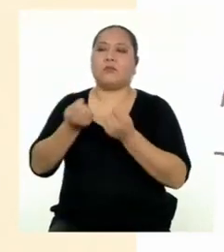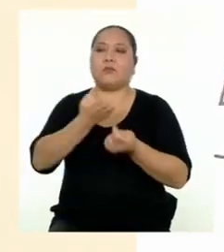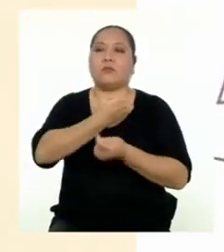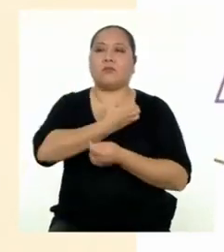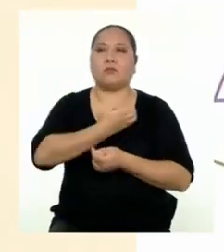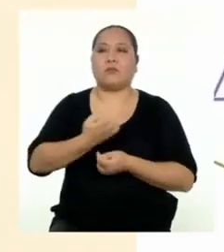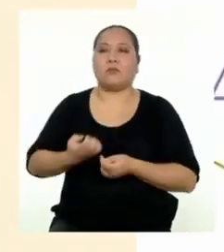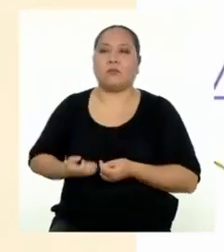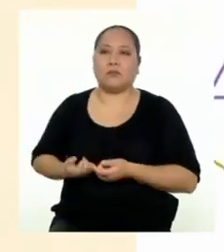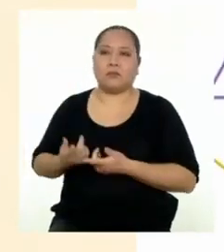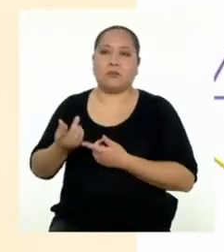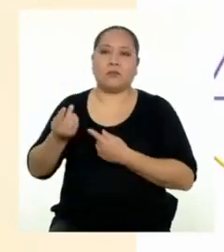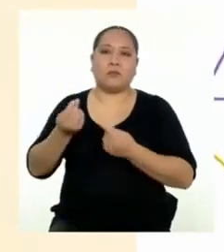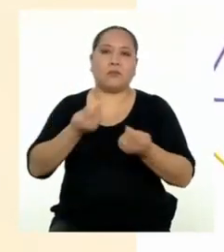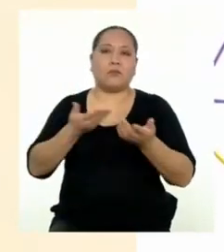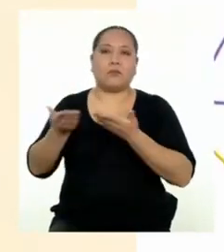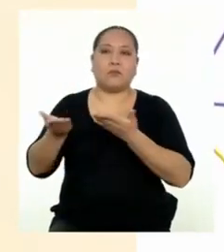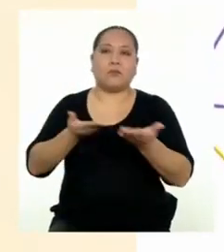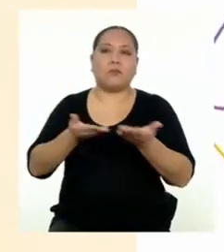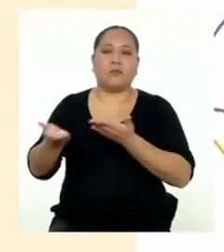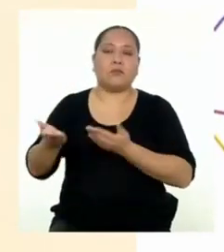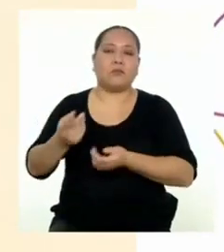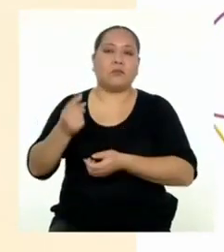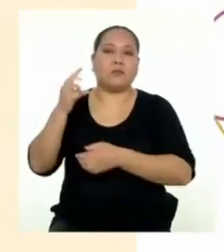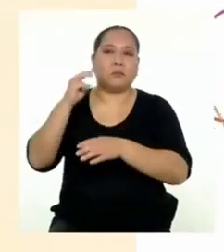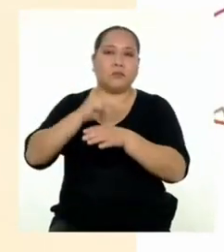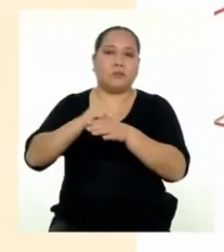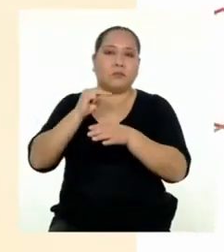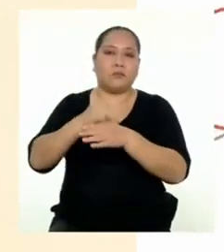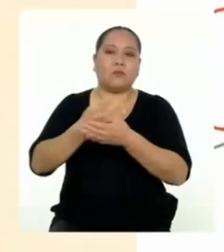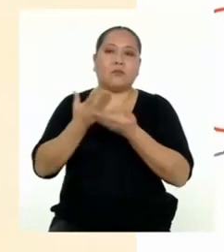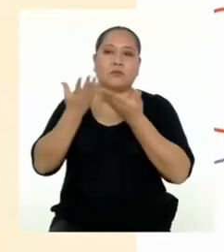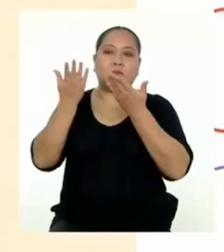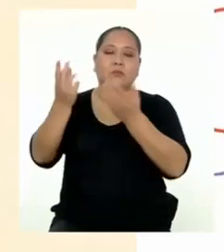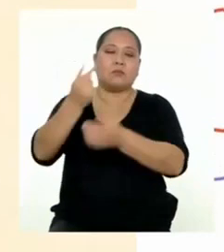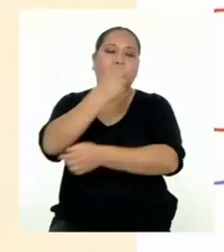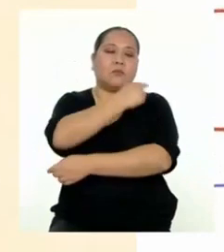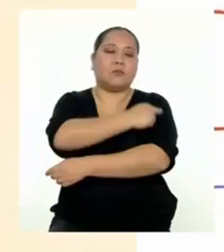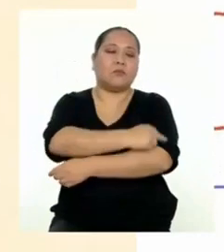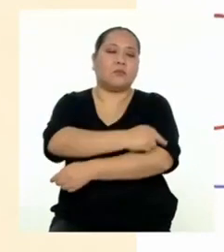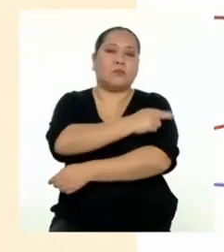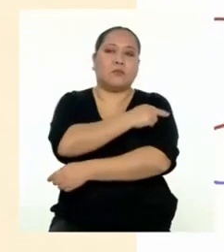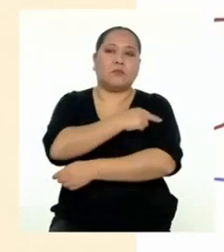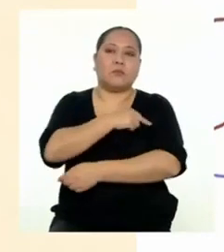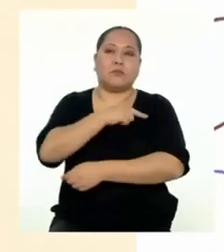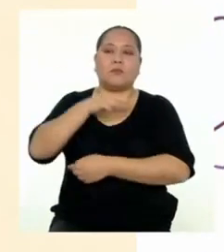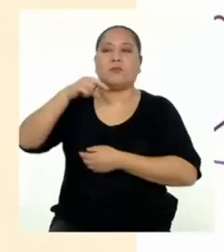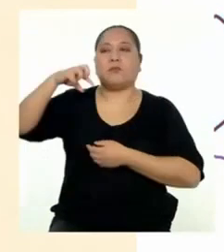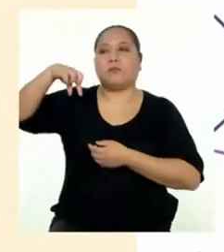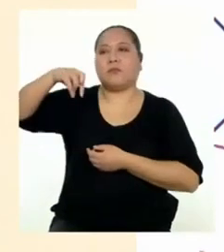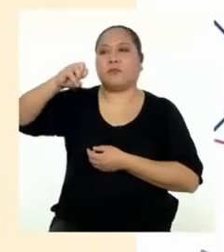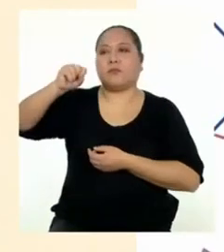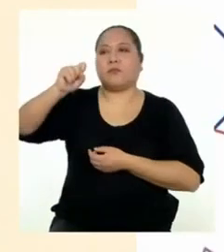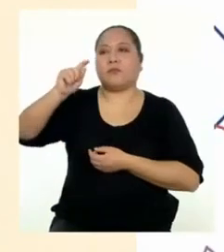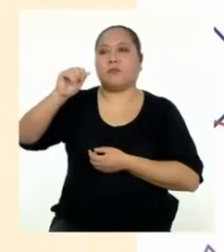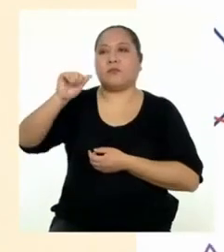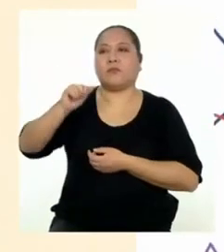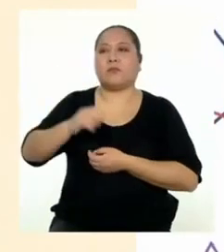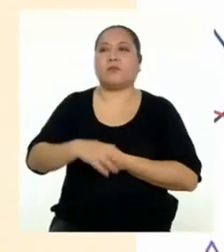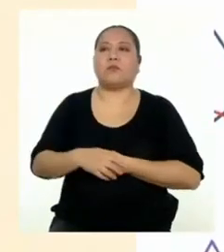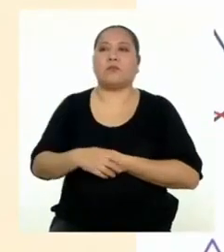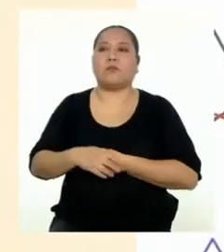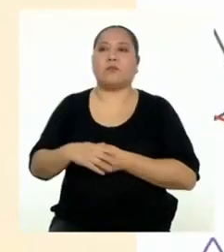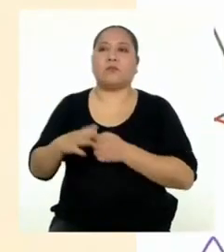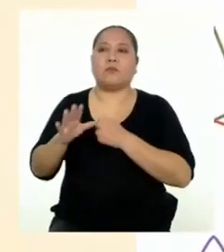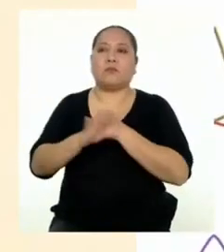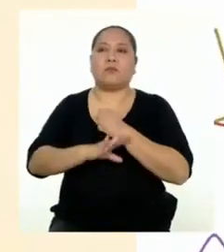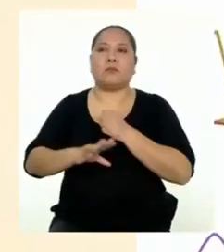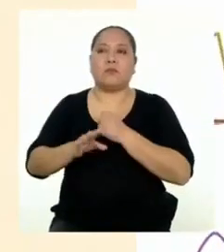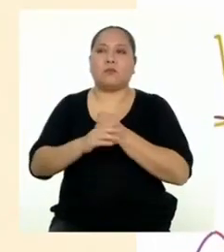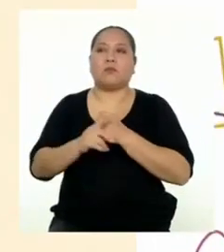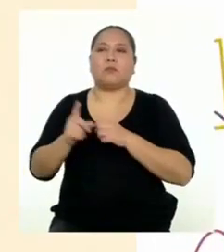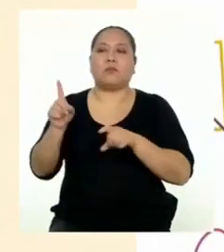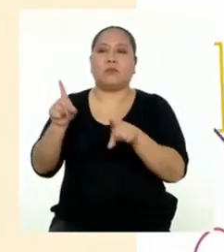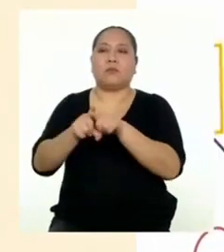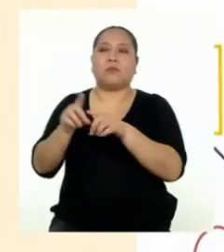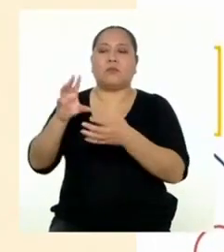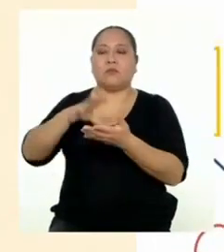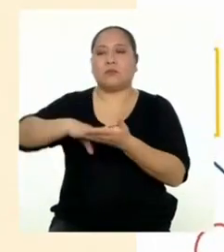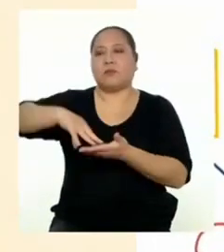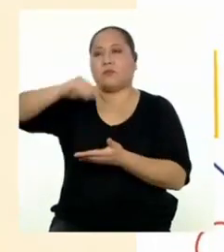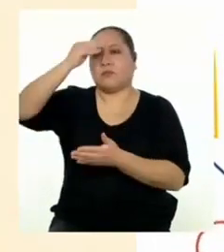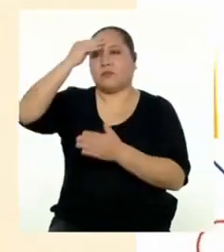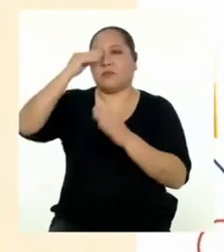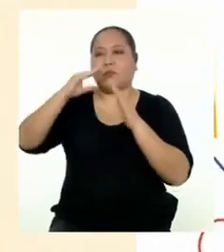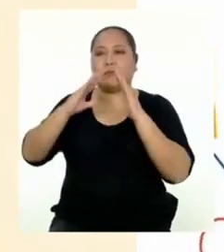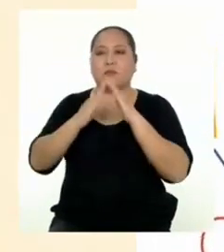Estado, como los servicios médicos que se ofrecen en hospitales y postas, el programa de educación básica regular y su iniciativa Aprendo en